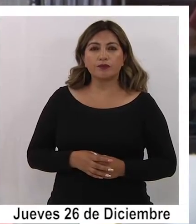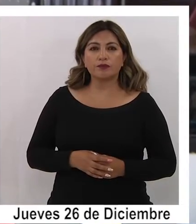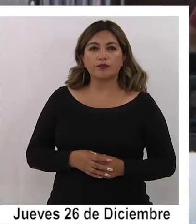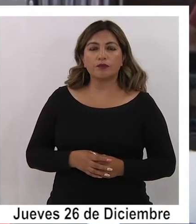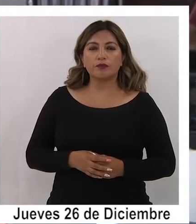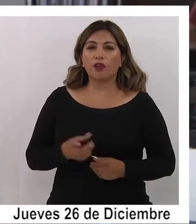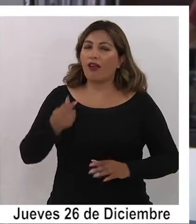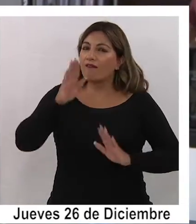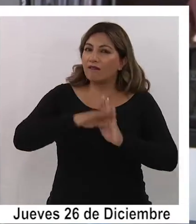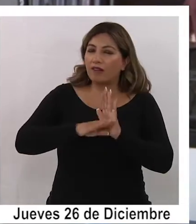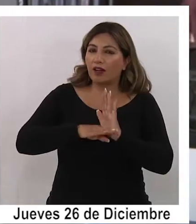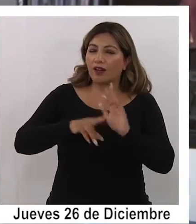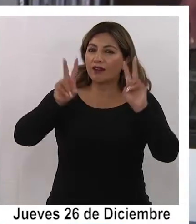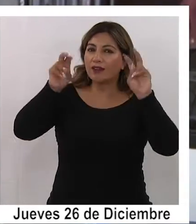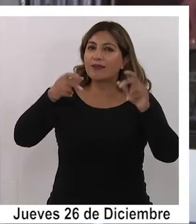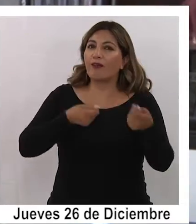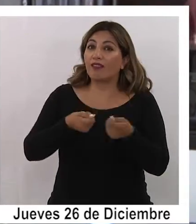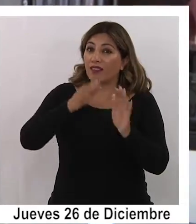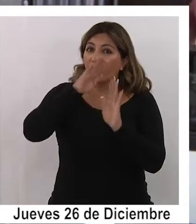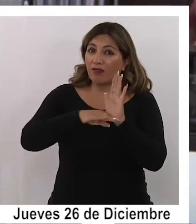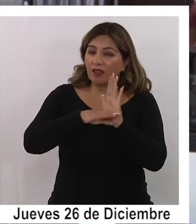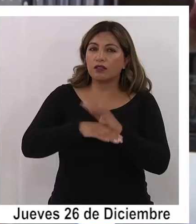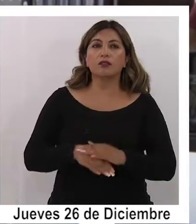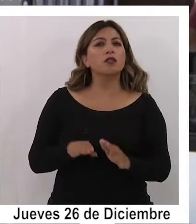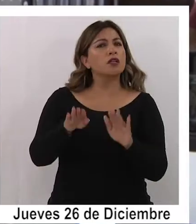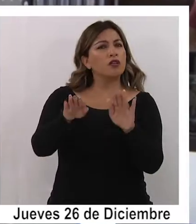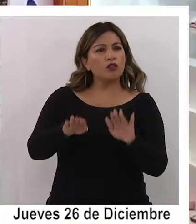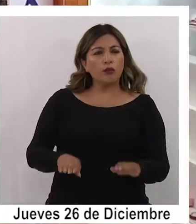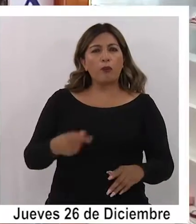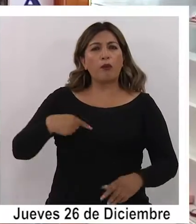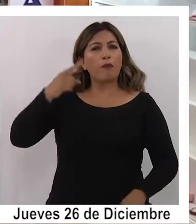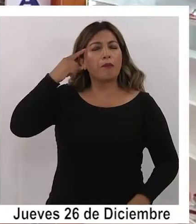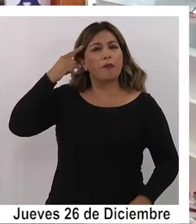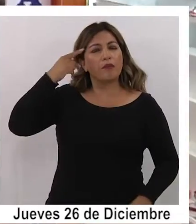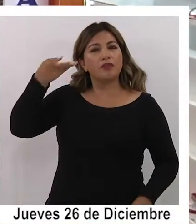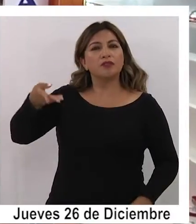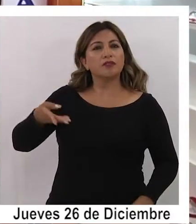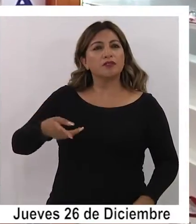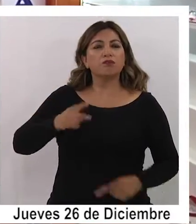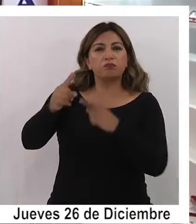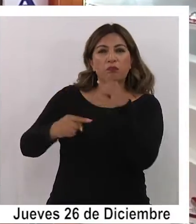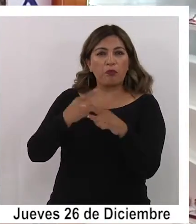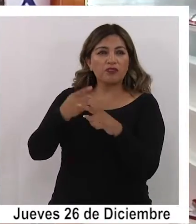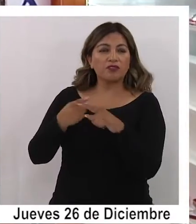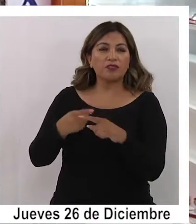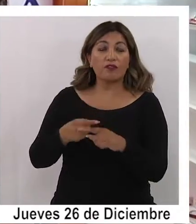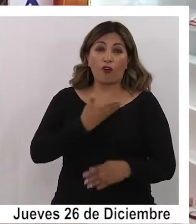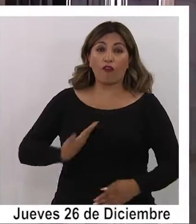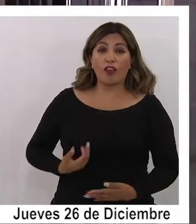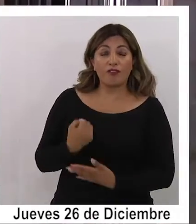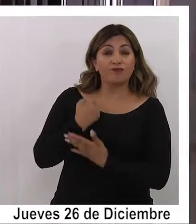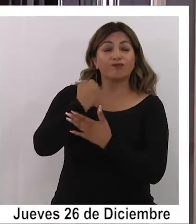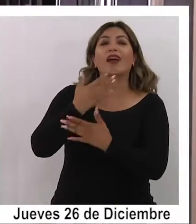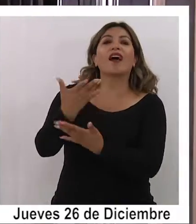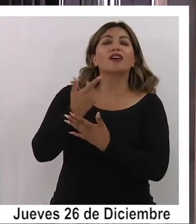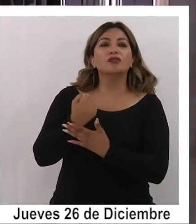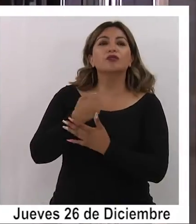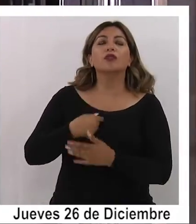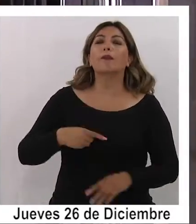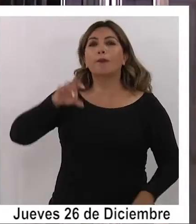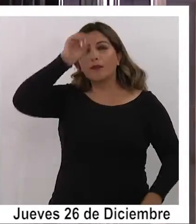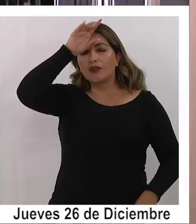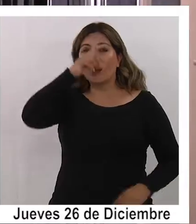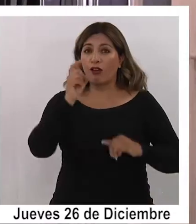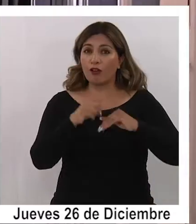baja en lo que es el tema de venta. Asimismo, consideran que ha sido positiva la ayuda del